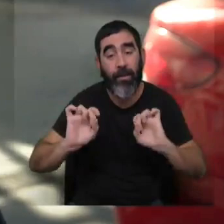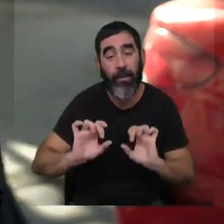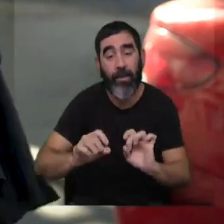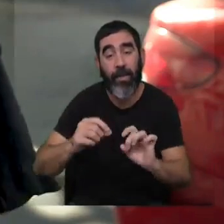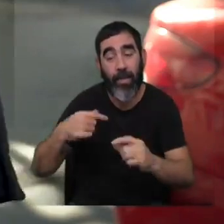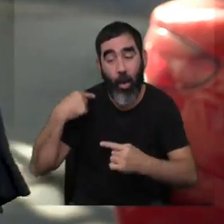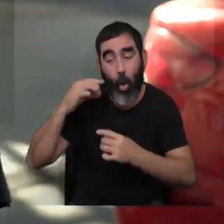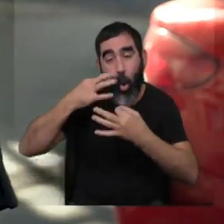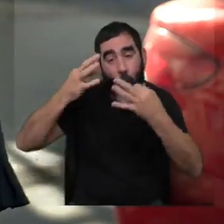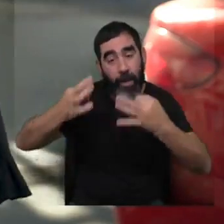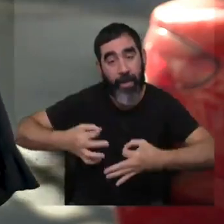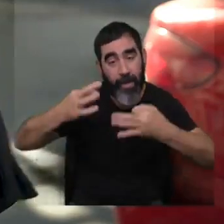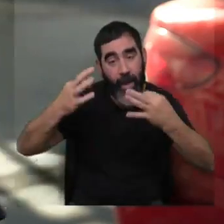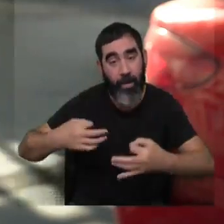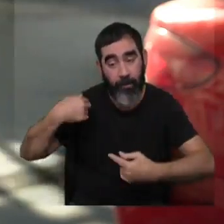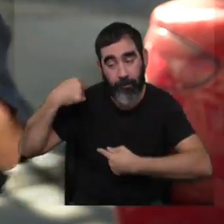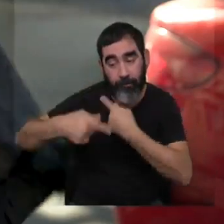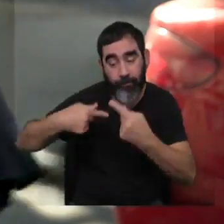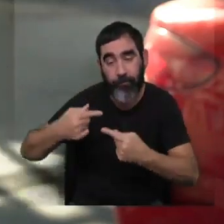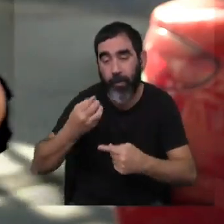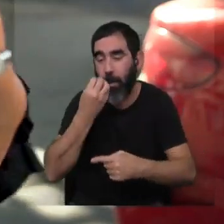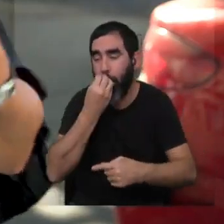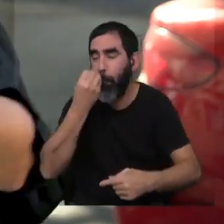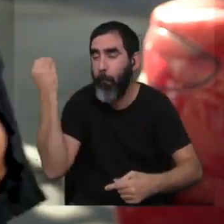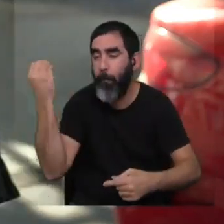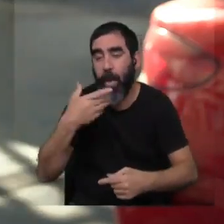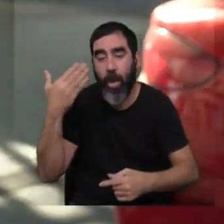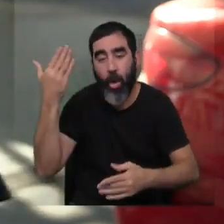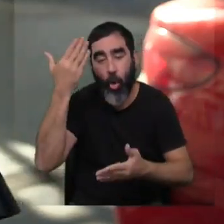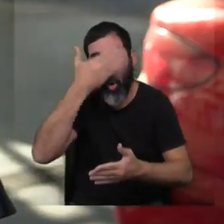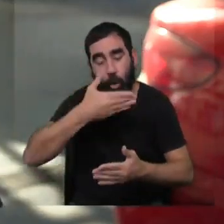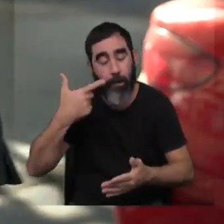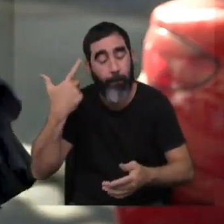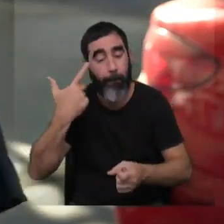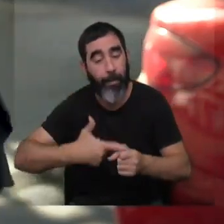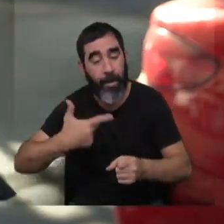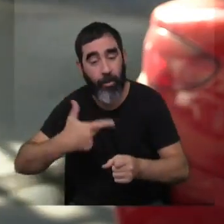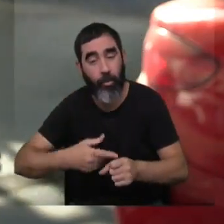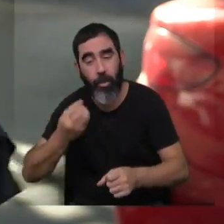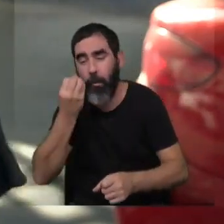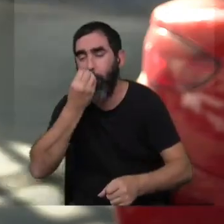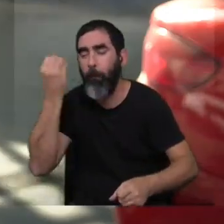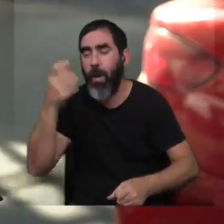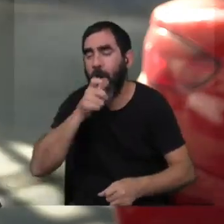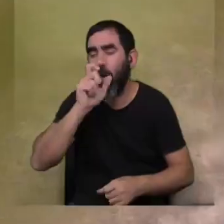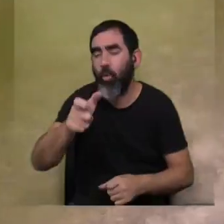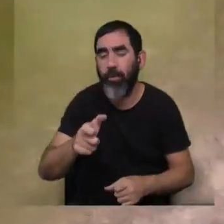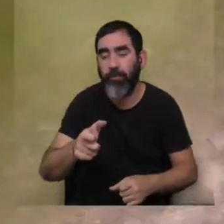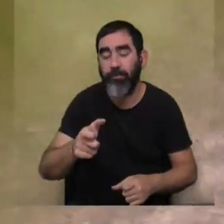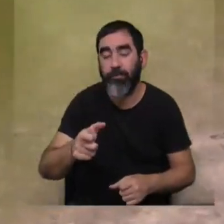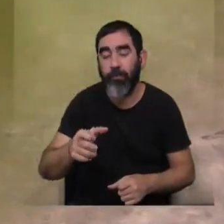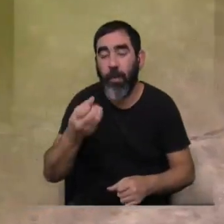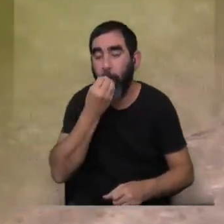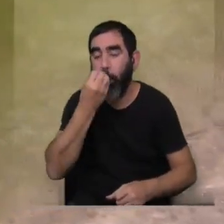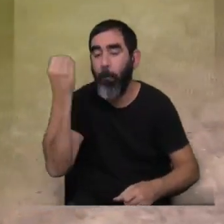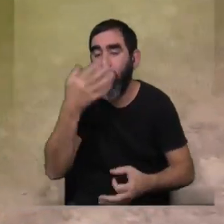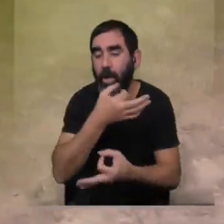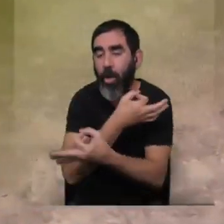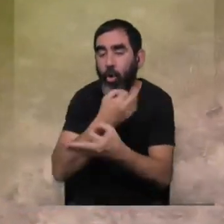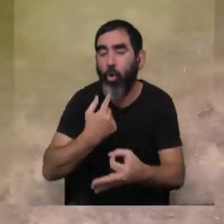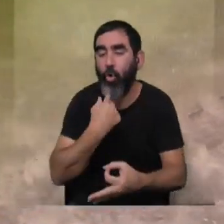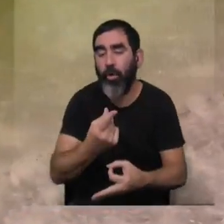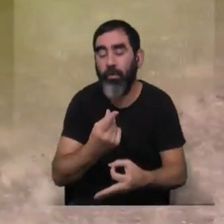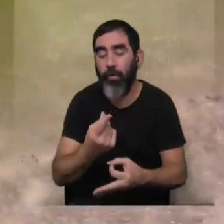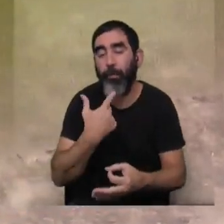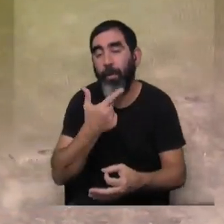origen. Entonces, los mejores petróleos, digamos, ¿y qué quiere decir que mejores petróleos? Aquellos que dan mejores rendimientos para